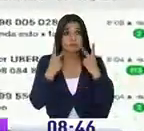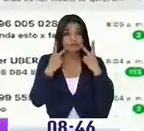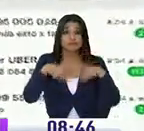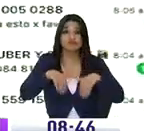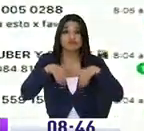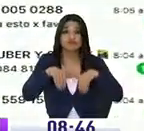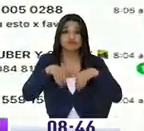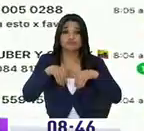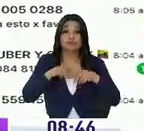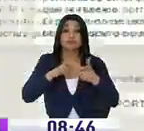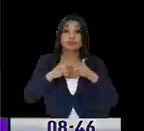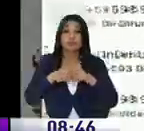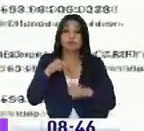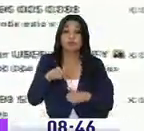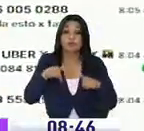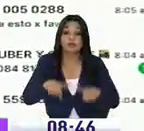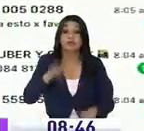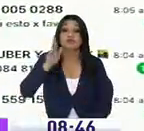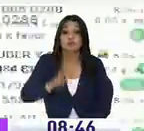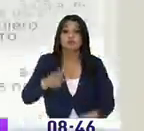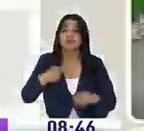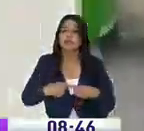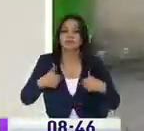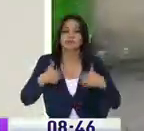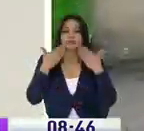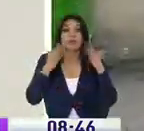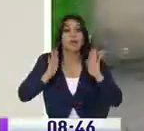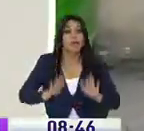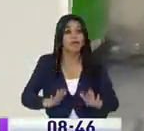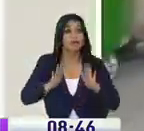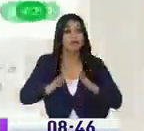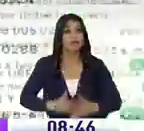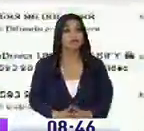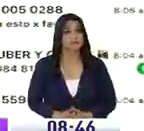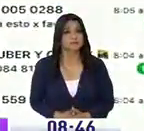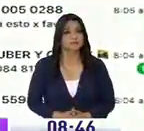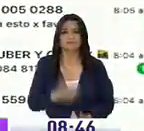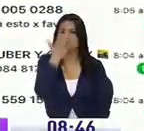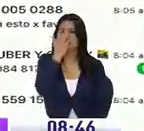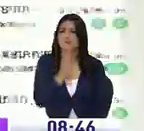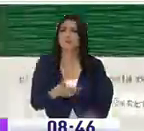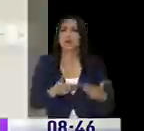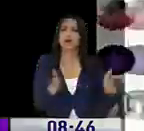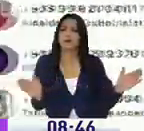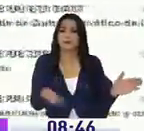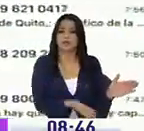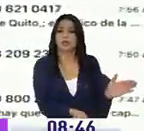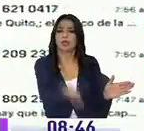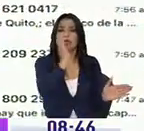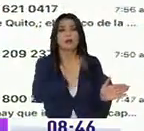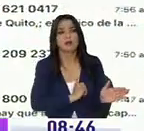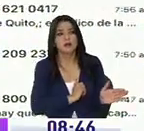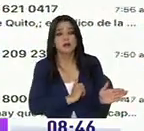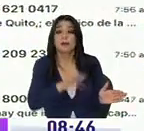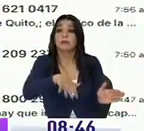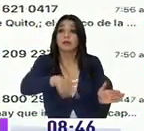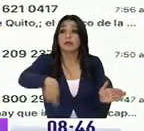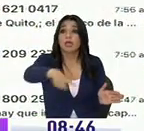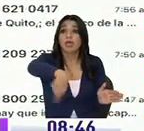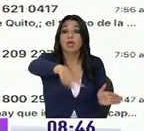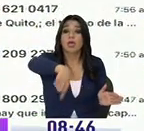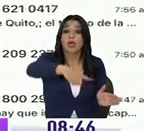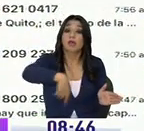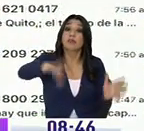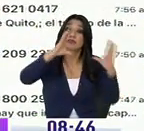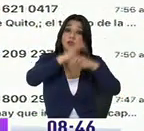el problema que aquí en el sur de Quito, yo no sé, miren, ahí está, ¿por qué la gente abre las puertas, salen los peludos y en